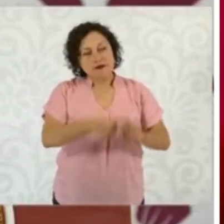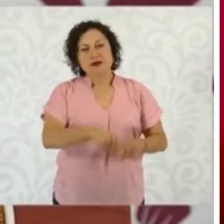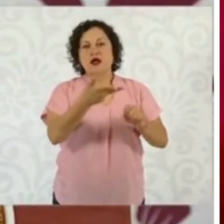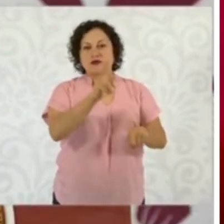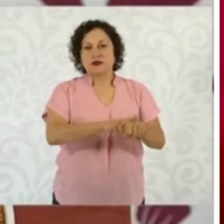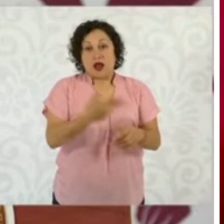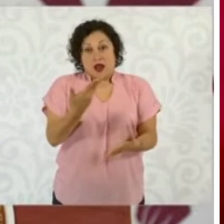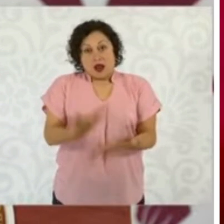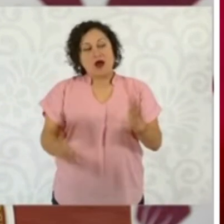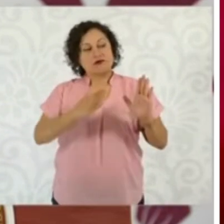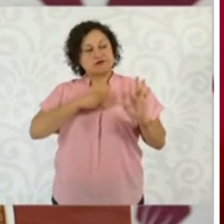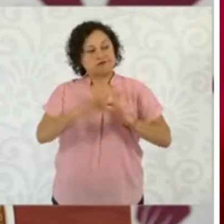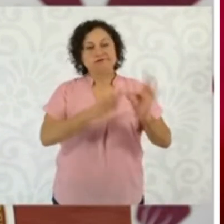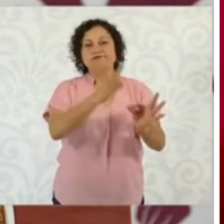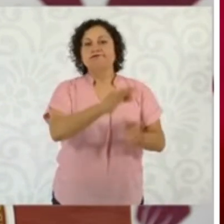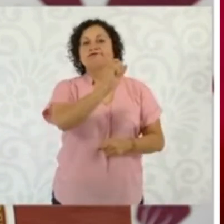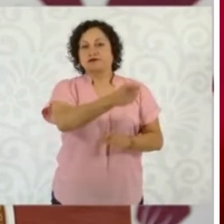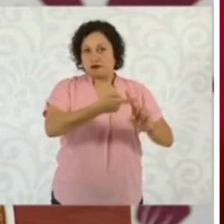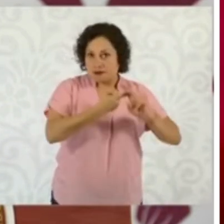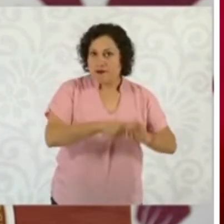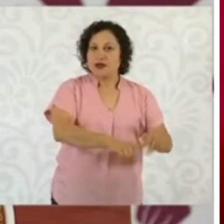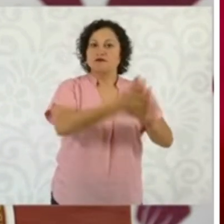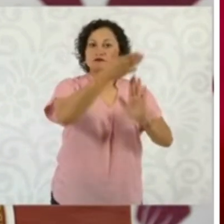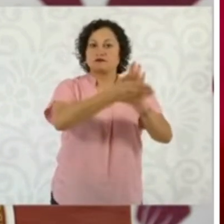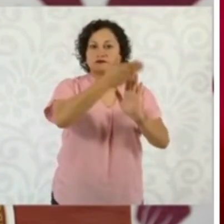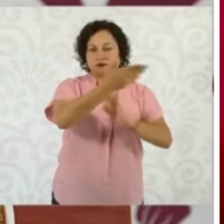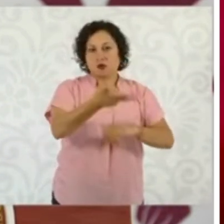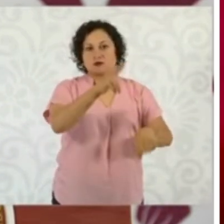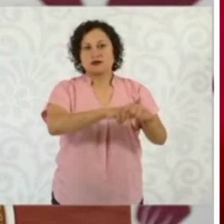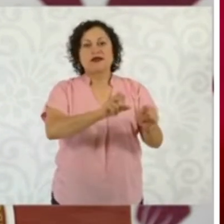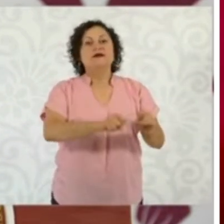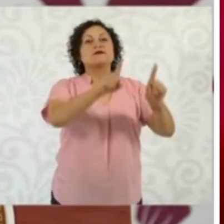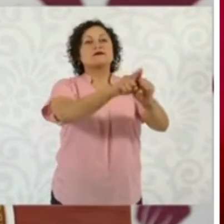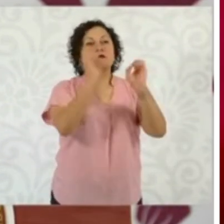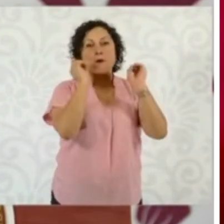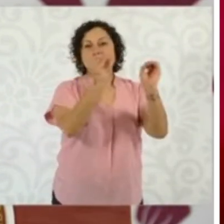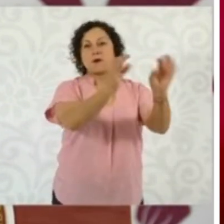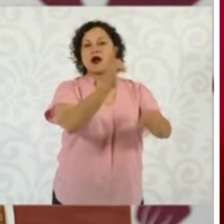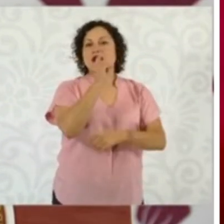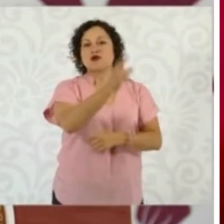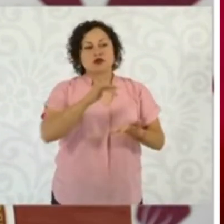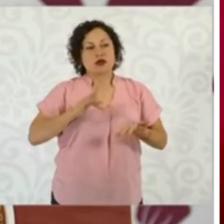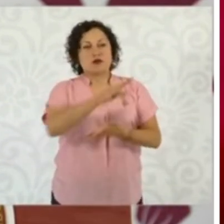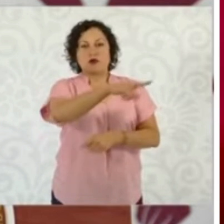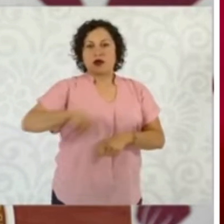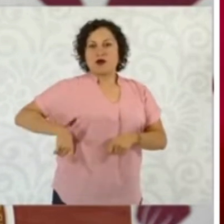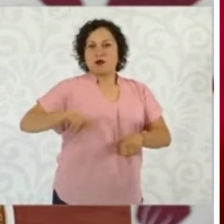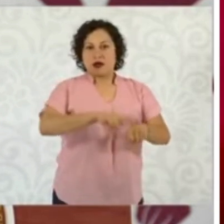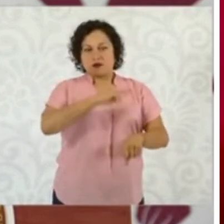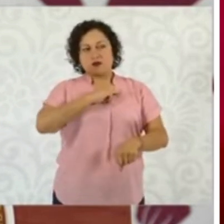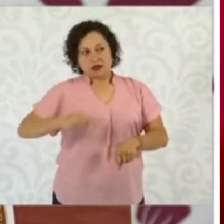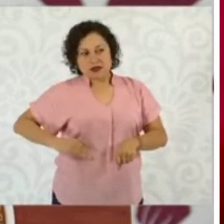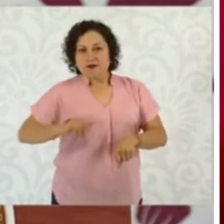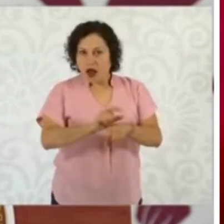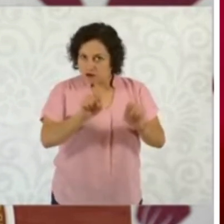vamos a hacer también un programa de alumbrado público para apoyar al presidente municipal, al gobernador. Y al